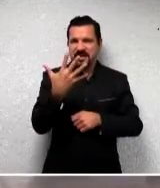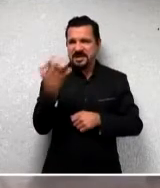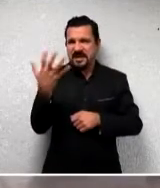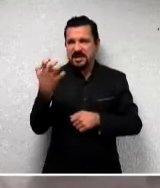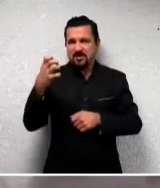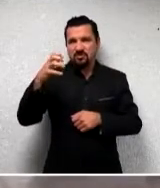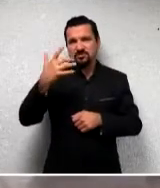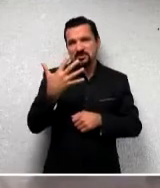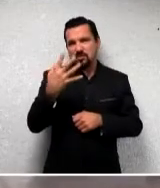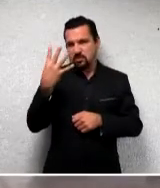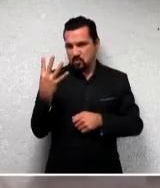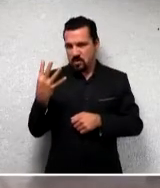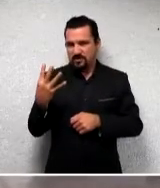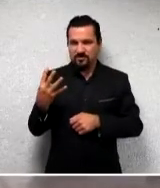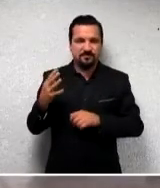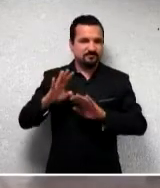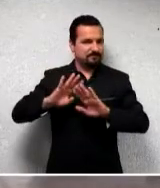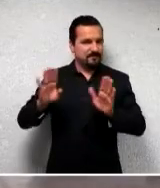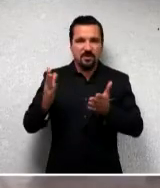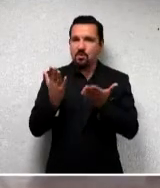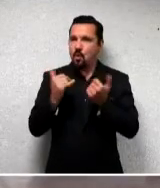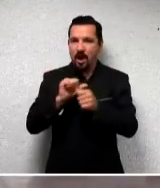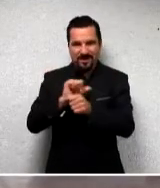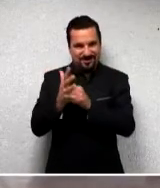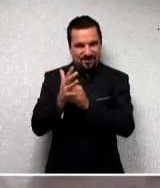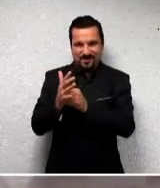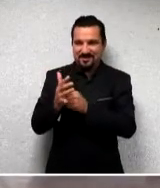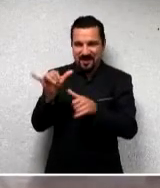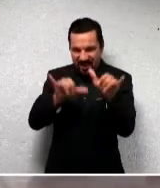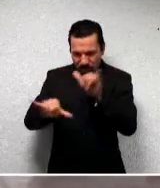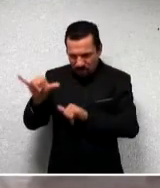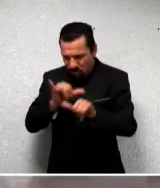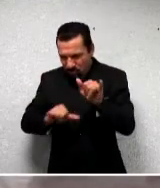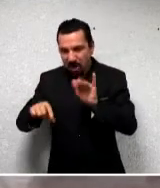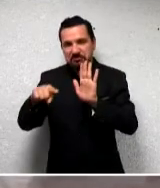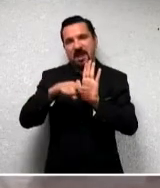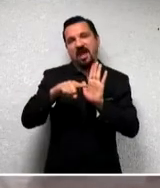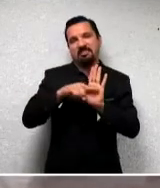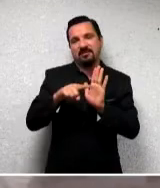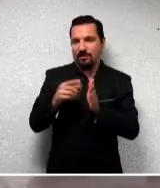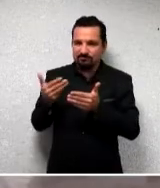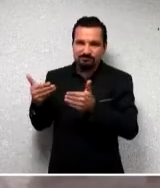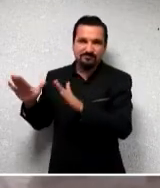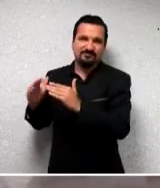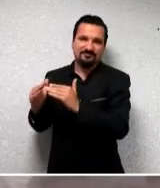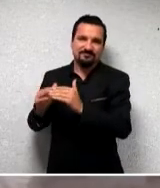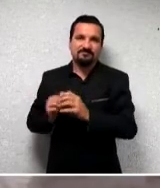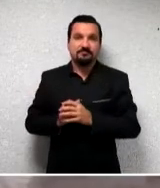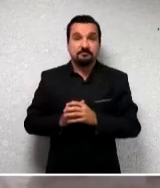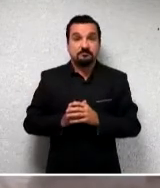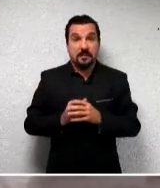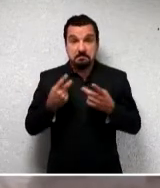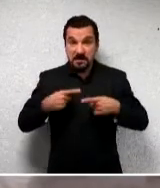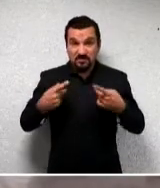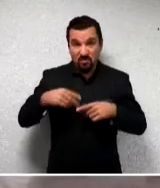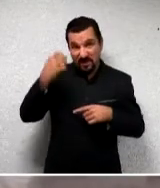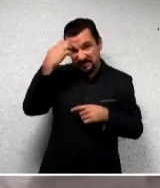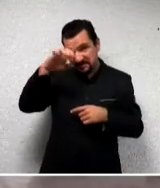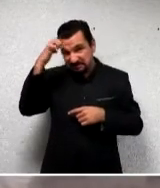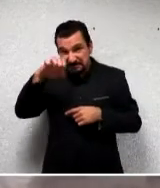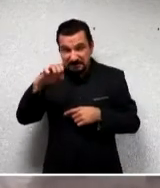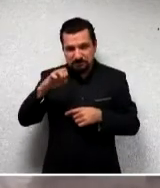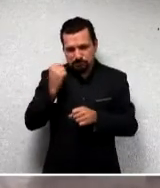554 fueron descartados por laboratorio los expertos nos indican